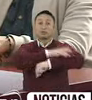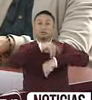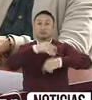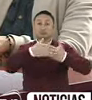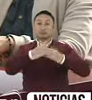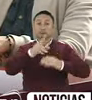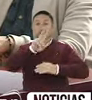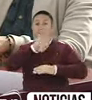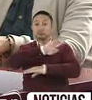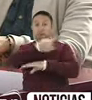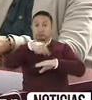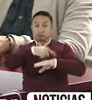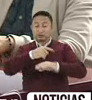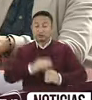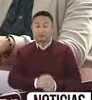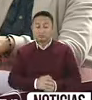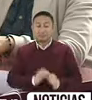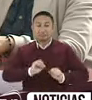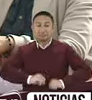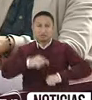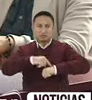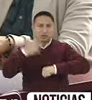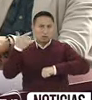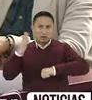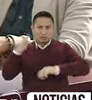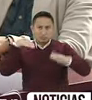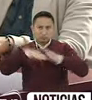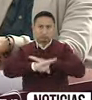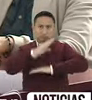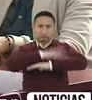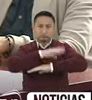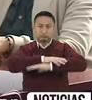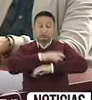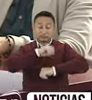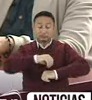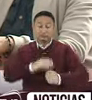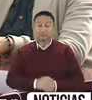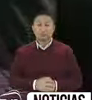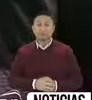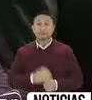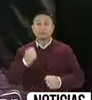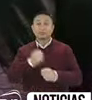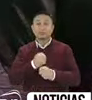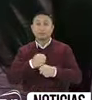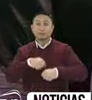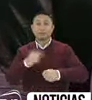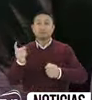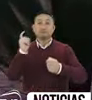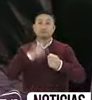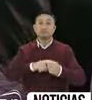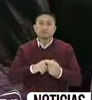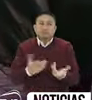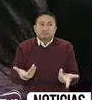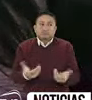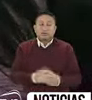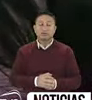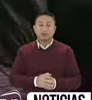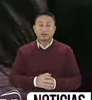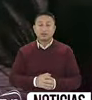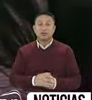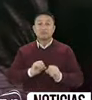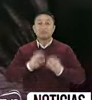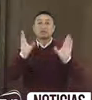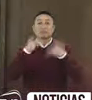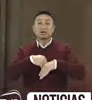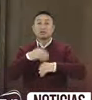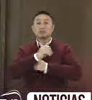abierta 24 horas, es decir, que ellos pueden acoplar sus horarios laborales. Las inscripciones las pueden realizar de manera gratuita